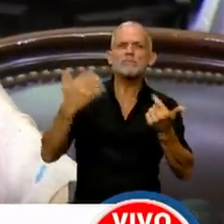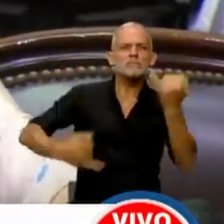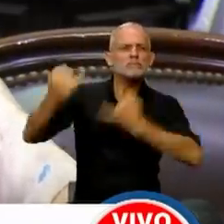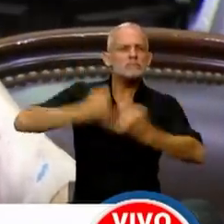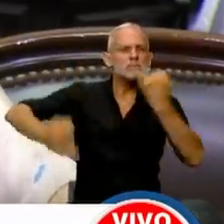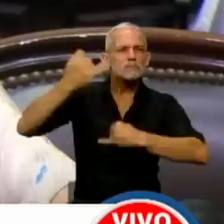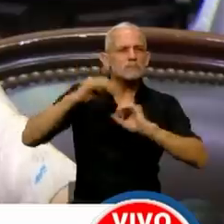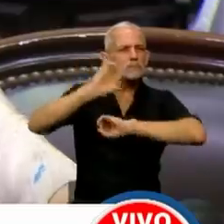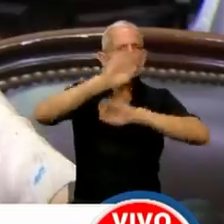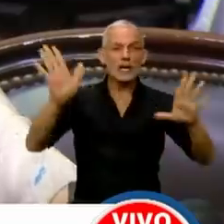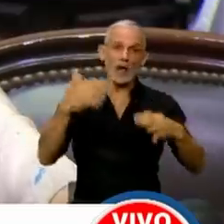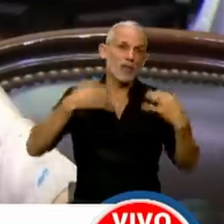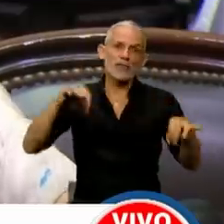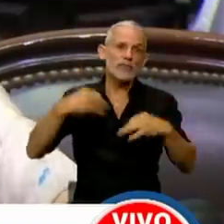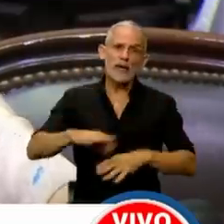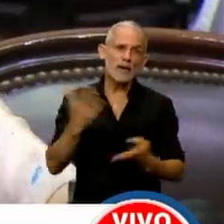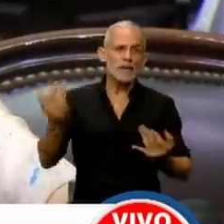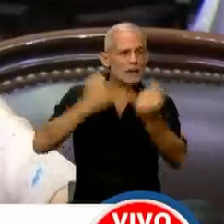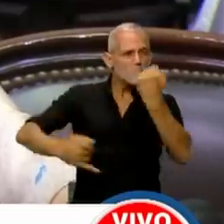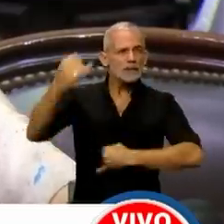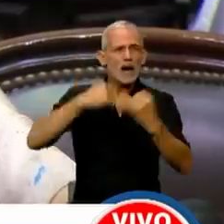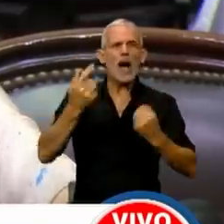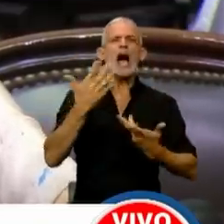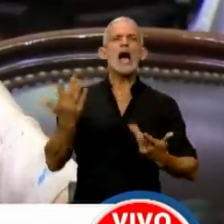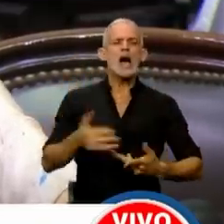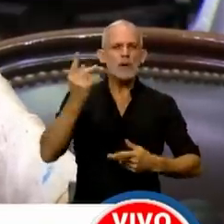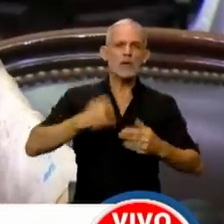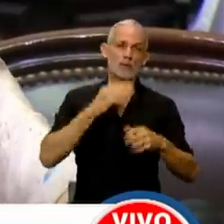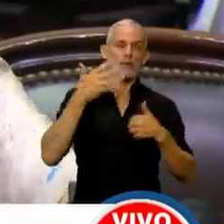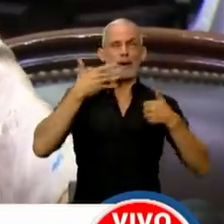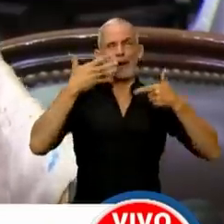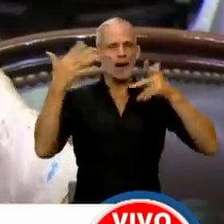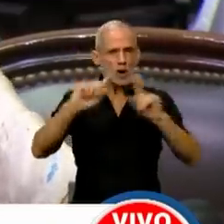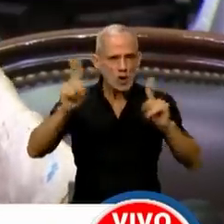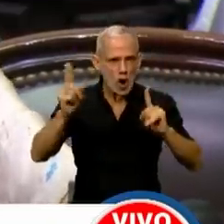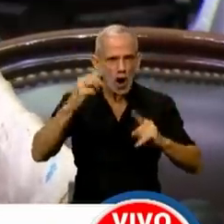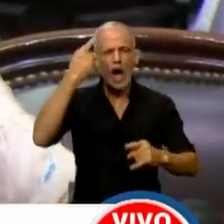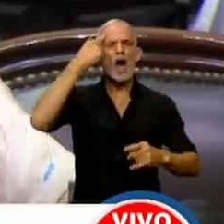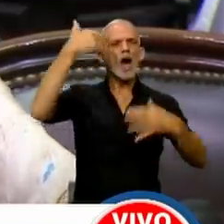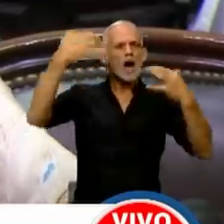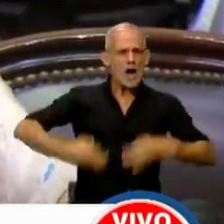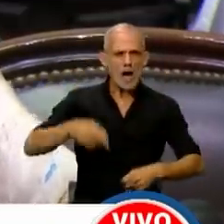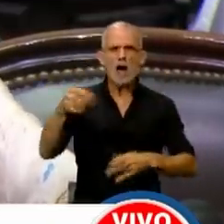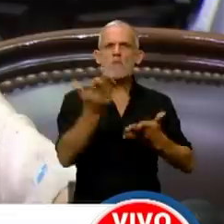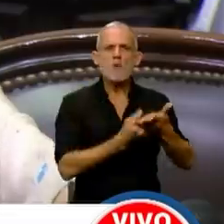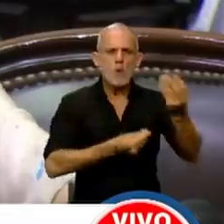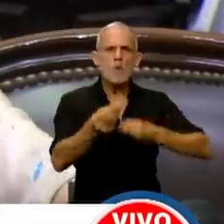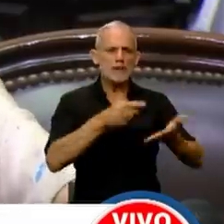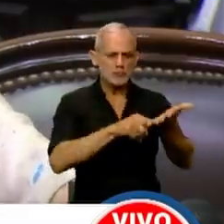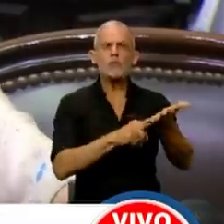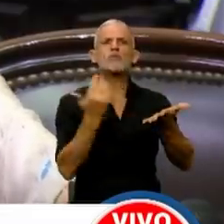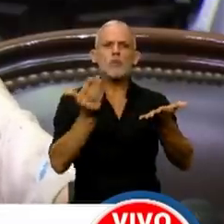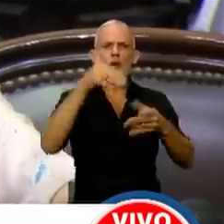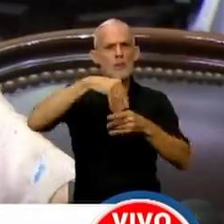las explicaciones que corresponden, a dejar de relatarnos y hacernos creer que